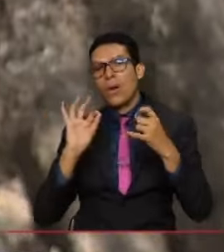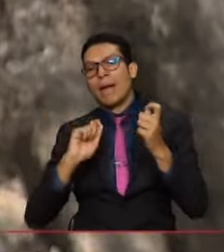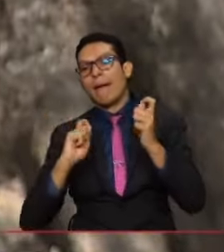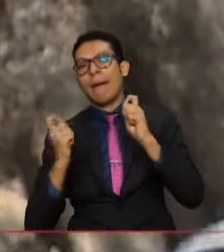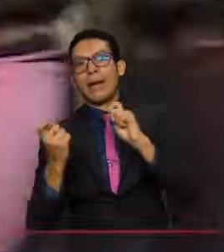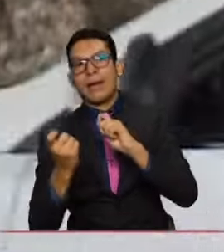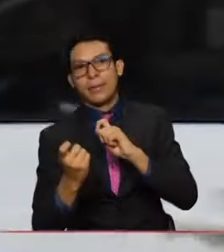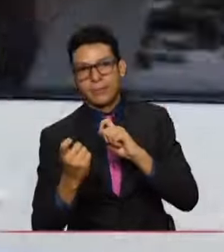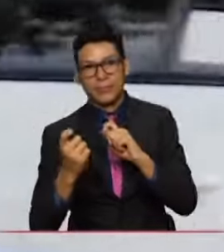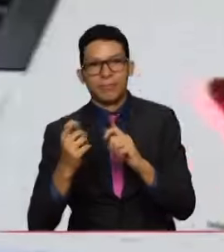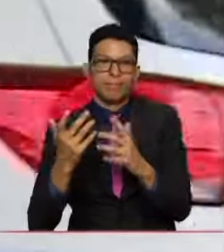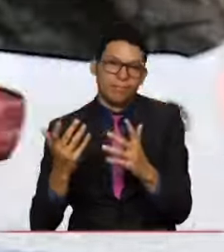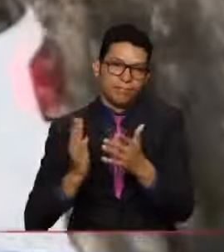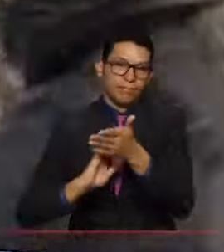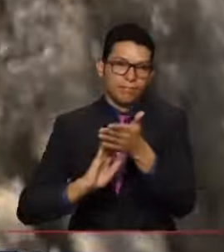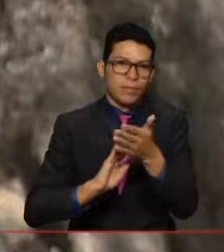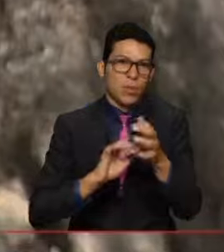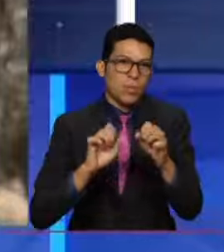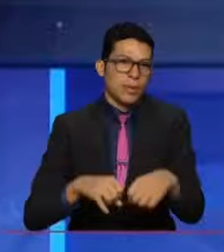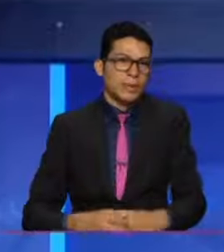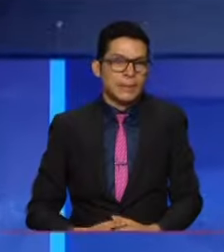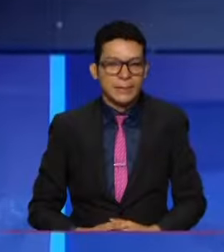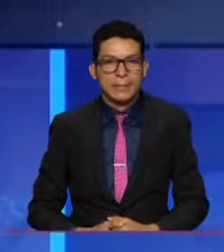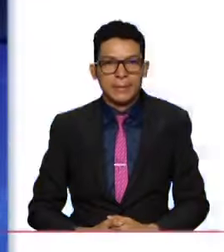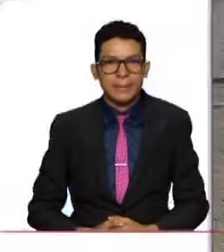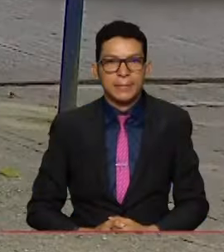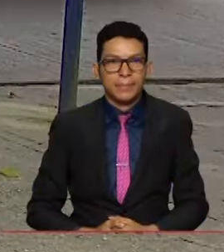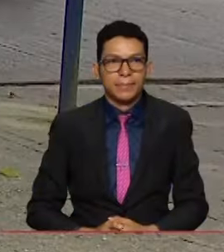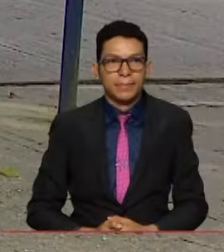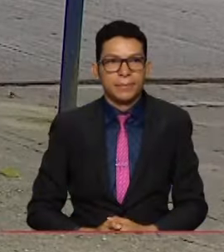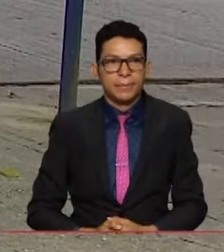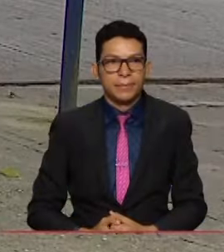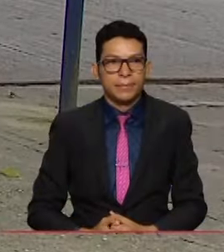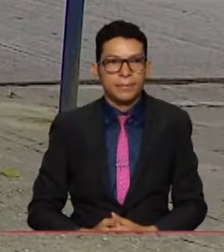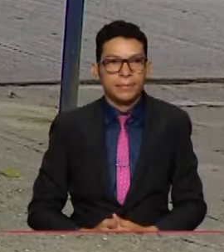intervenida alguna otra parte del individuo forestal.